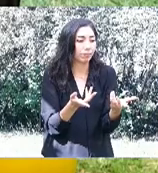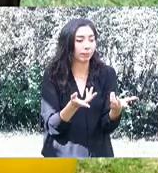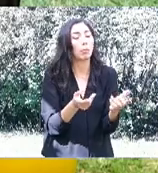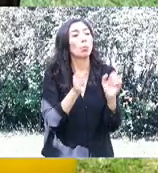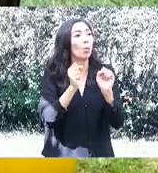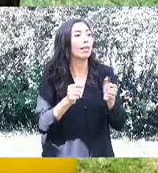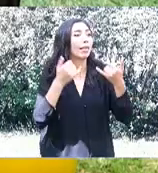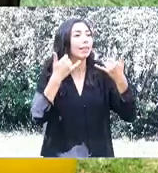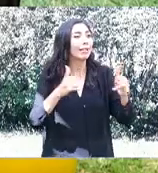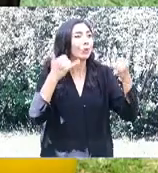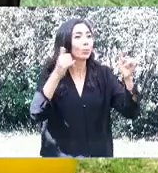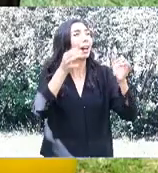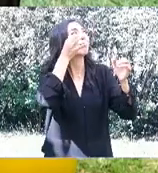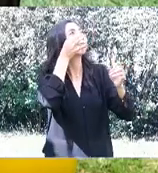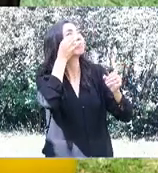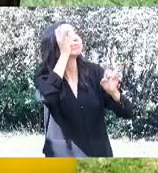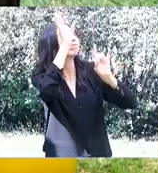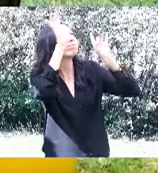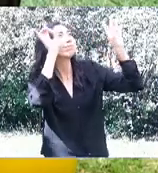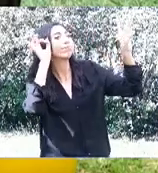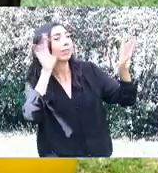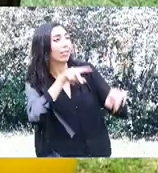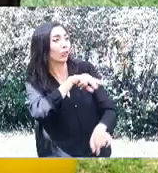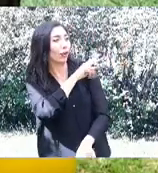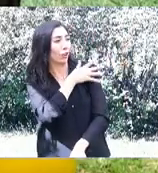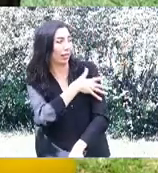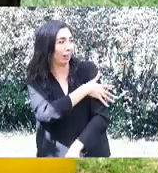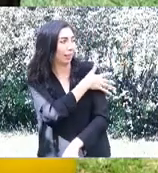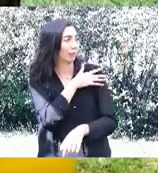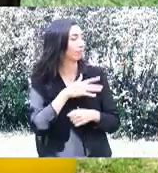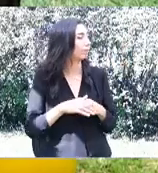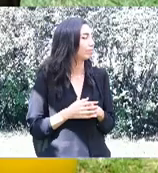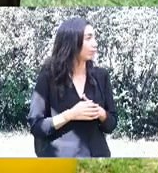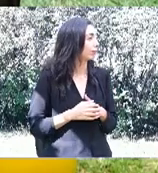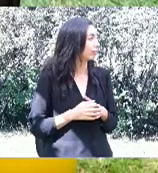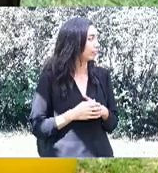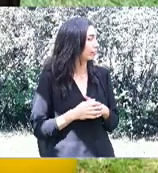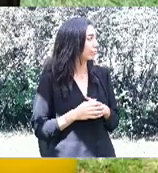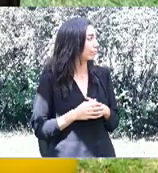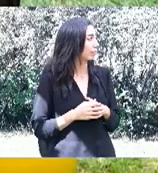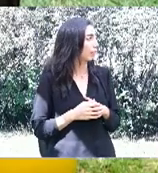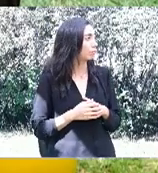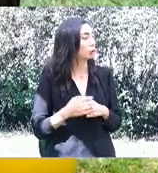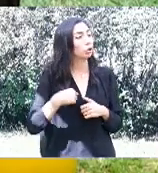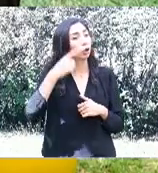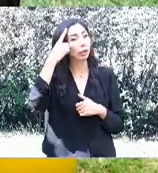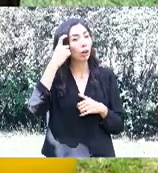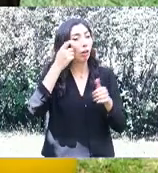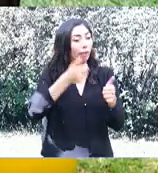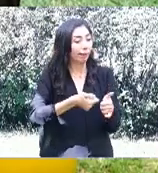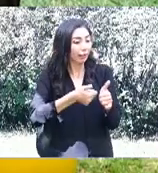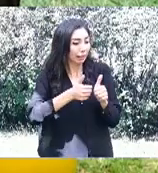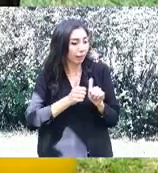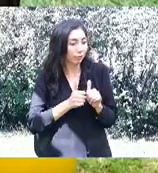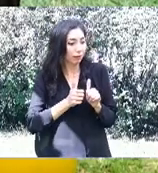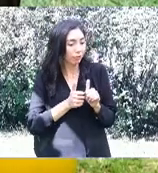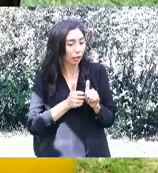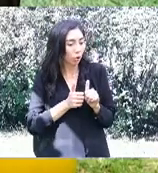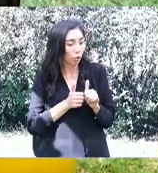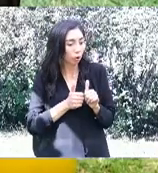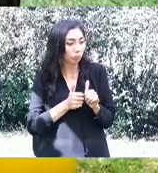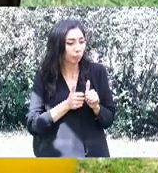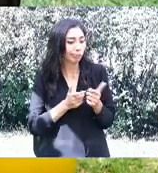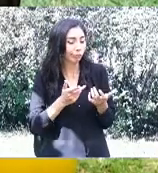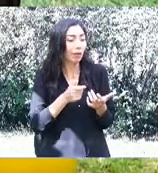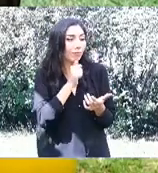esta a esta actividad astronómica que se desarrolla en el norte de chile entonces eh creo que los desafíos es eh noticia en desarrollo